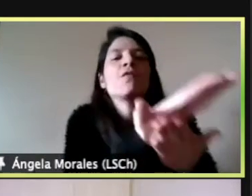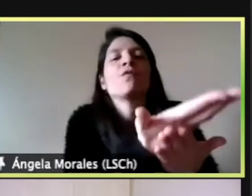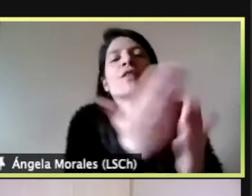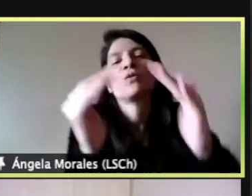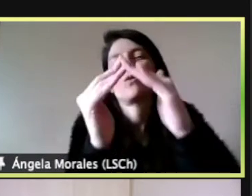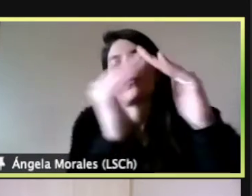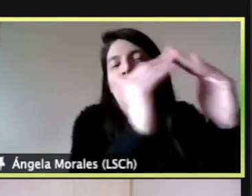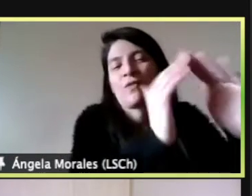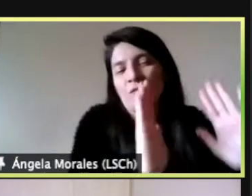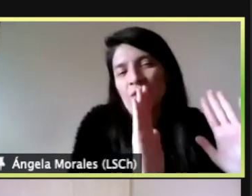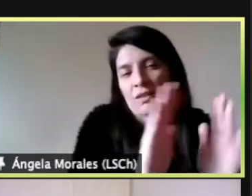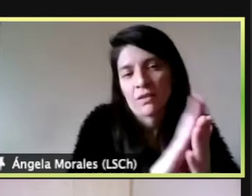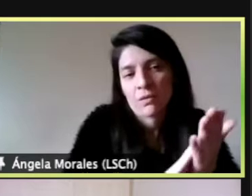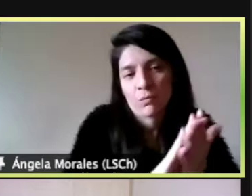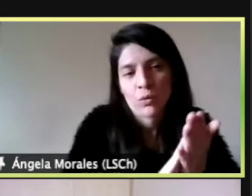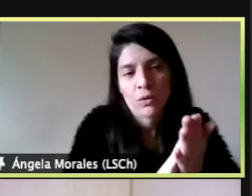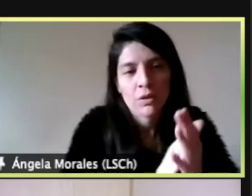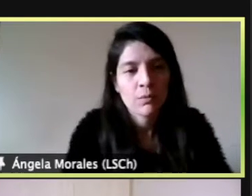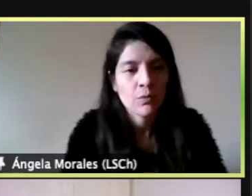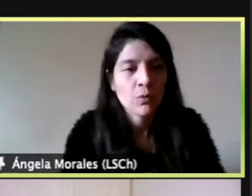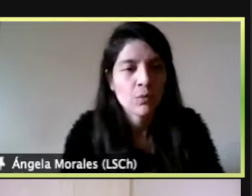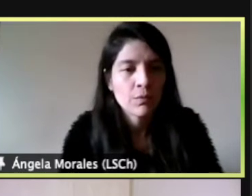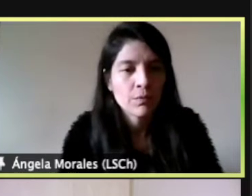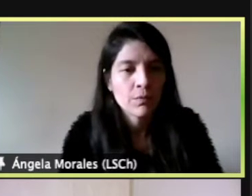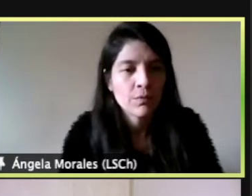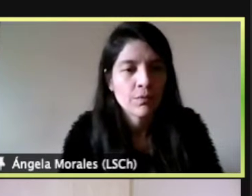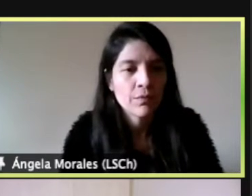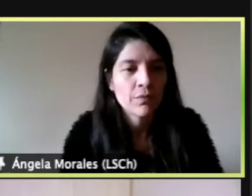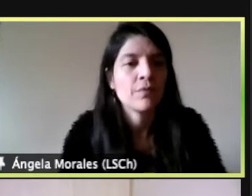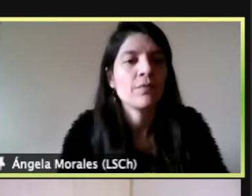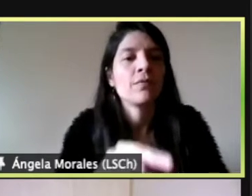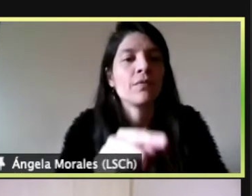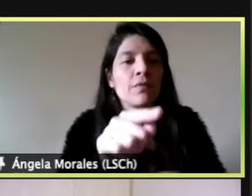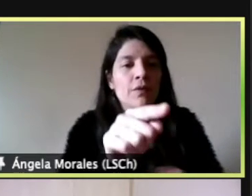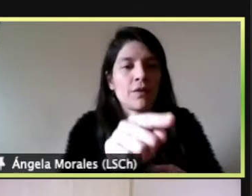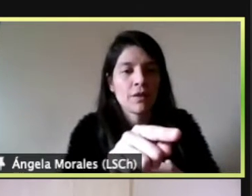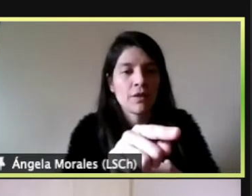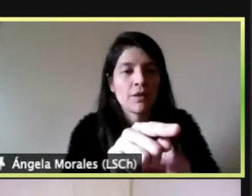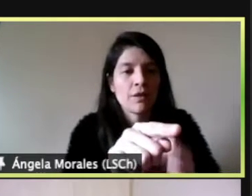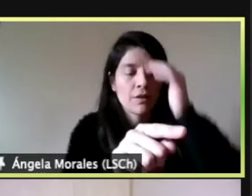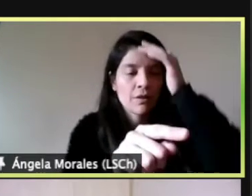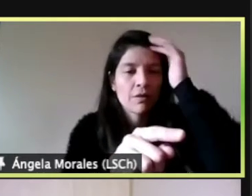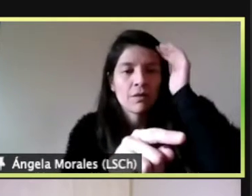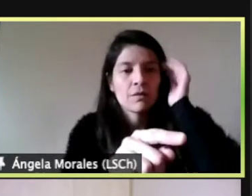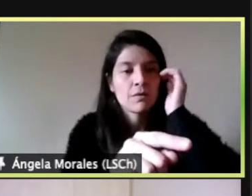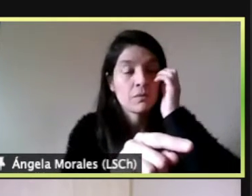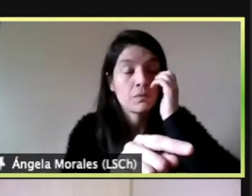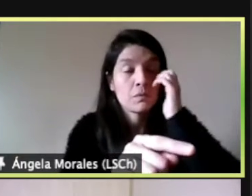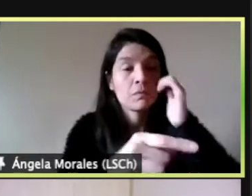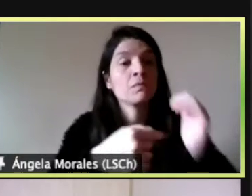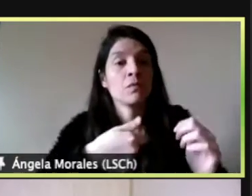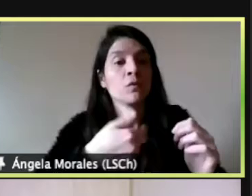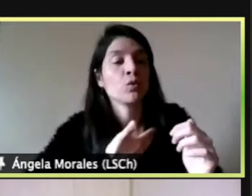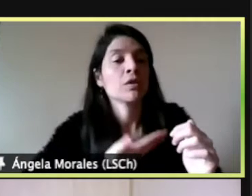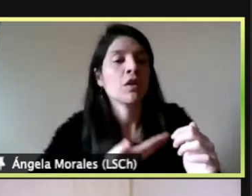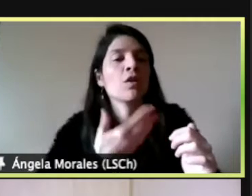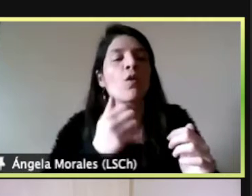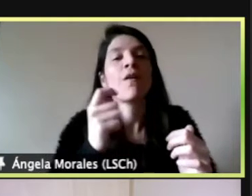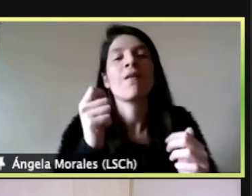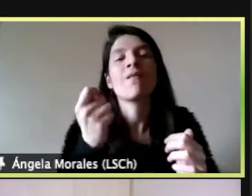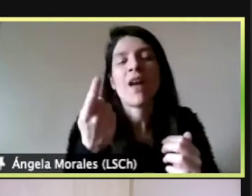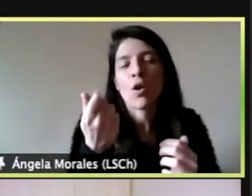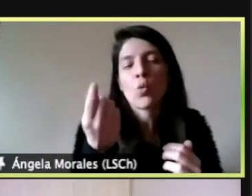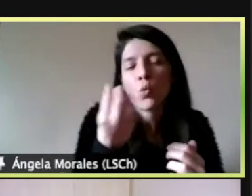Entonces, acá yo tengo esto, el valor del código, y acá me está recuperando la